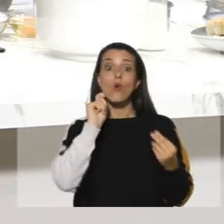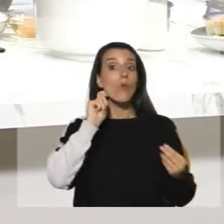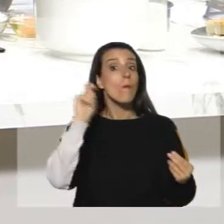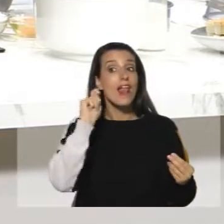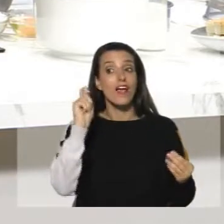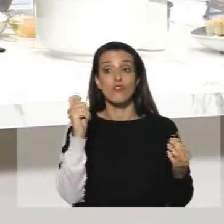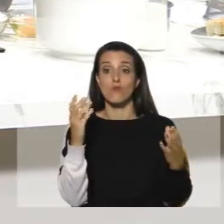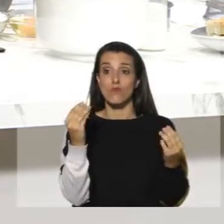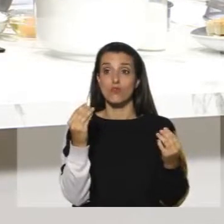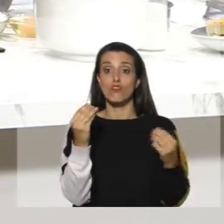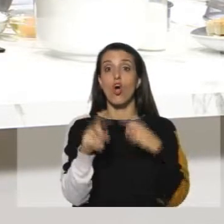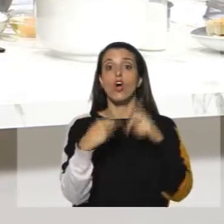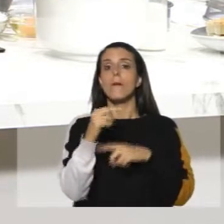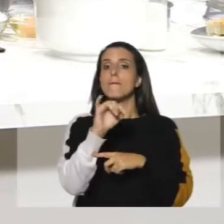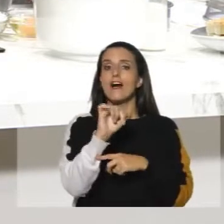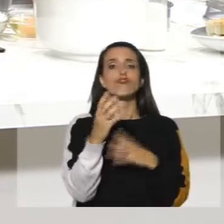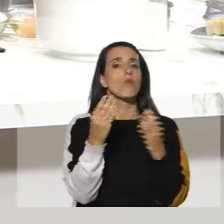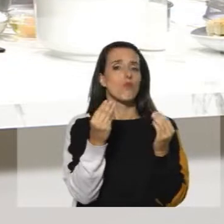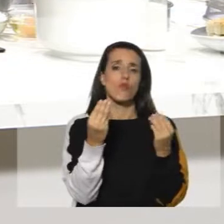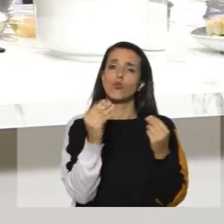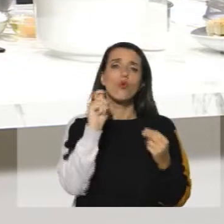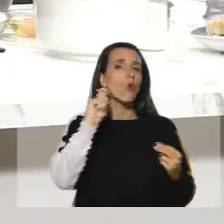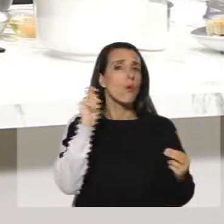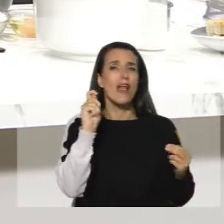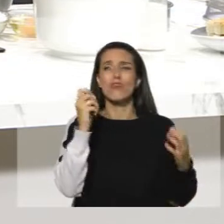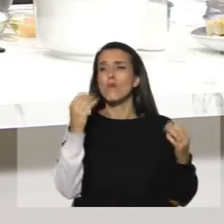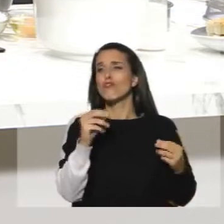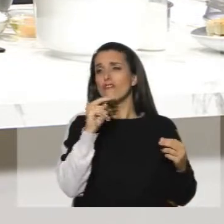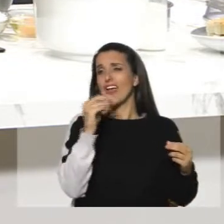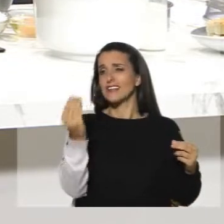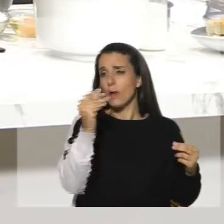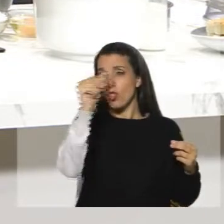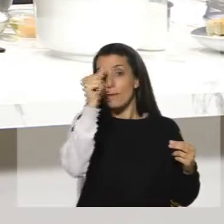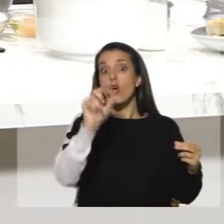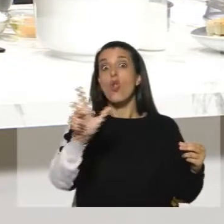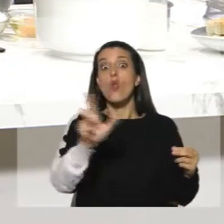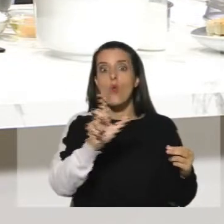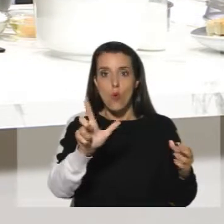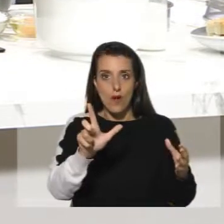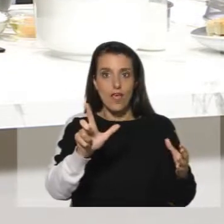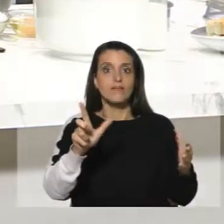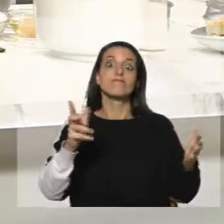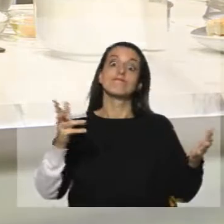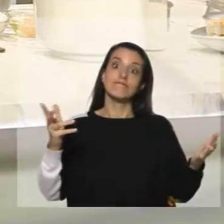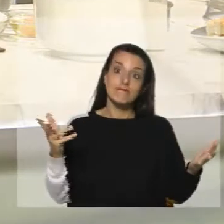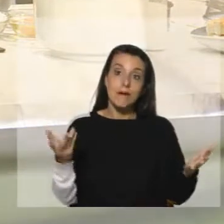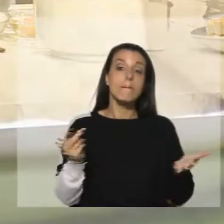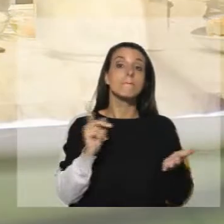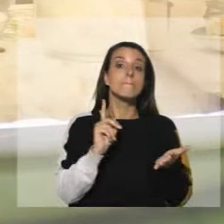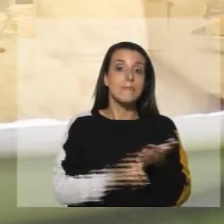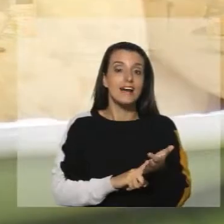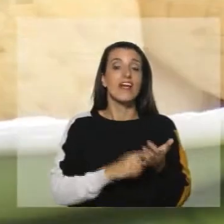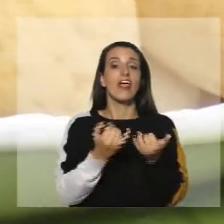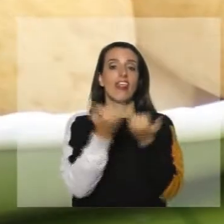viene de semana, sí. Es cargado mayo. Es muy cargado mayo. Yo tengo viernes, sábado, domingo y lunes. Ay, mentira. Imagínate. Y además en el mediodía de la madre.